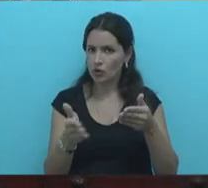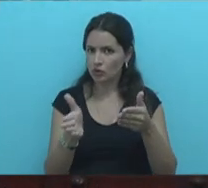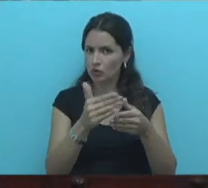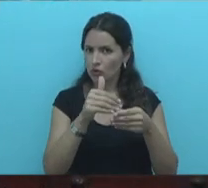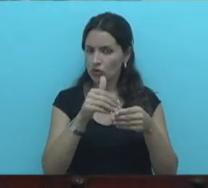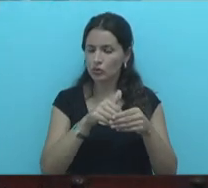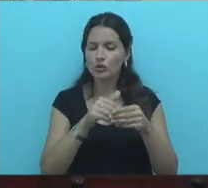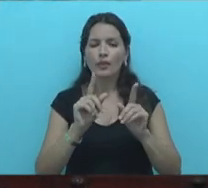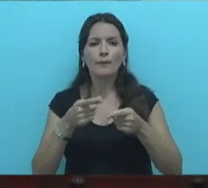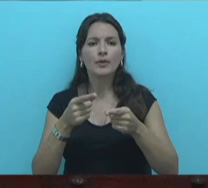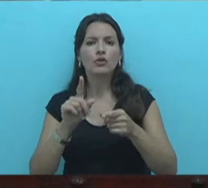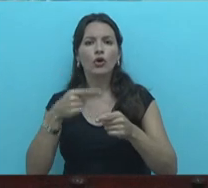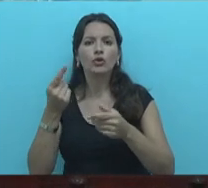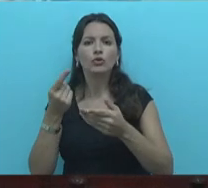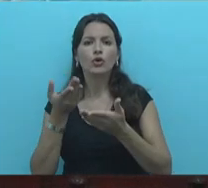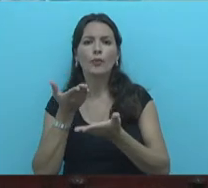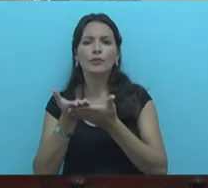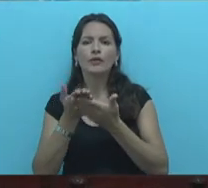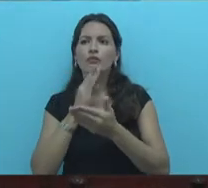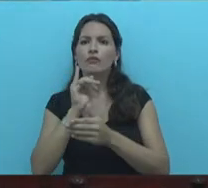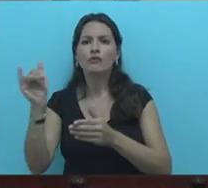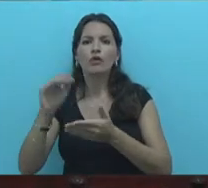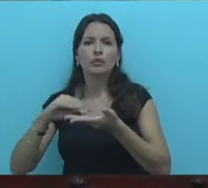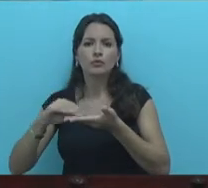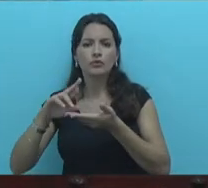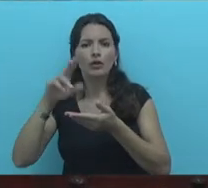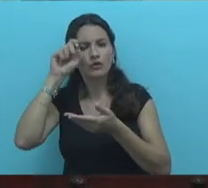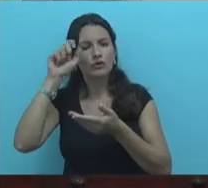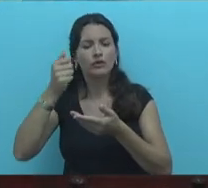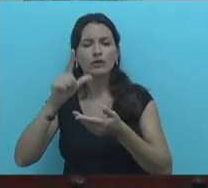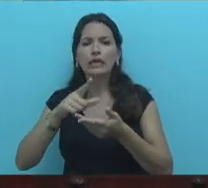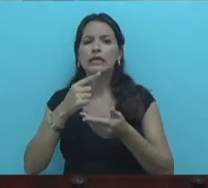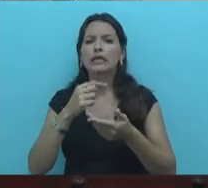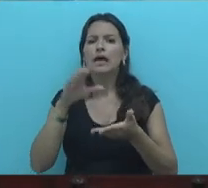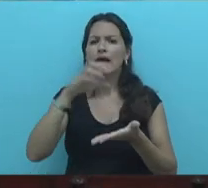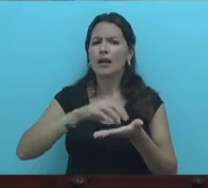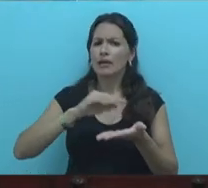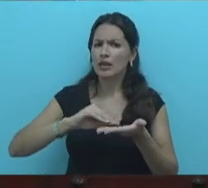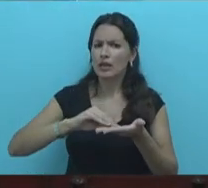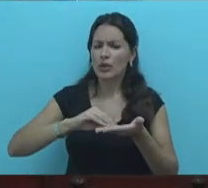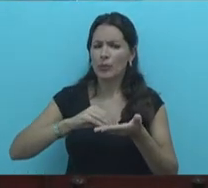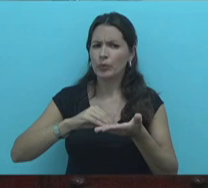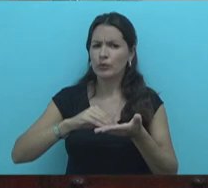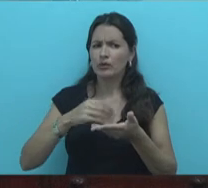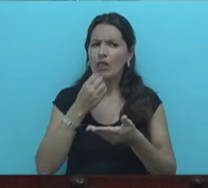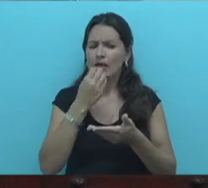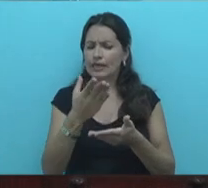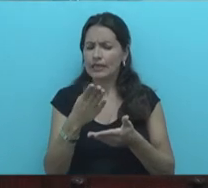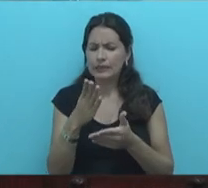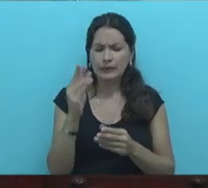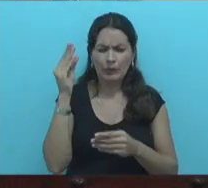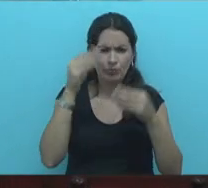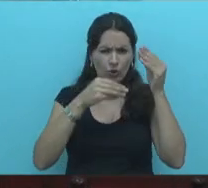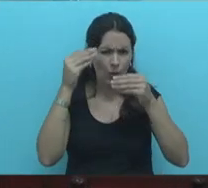Y al pedido de informe del diputado Gabriel Real, por el cual esta Cámara declara su preocupación respecto de la falta de vacunas en